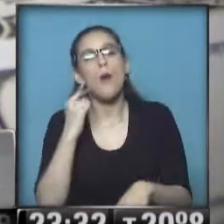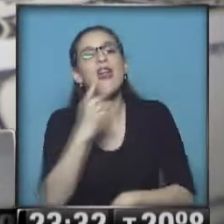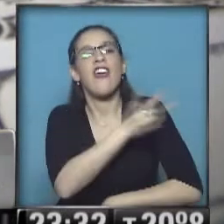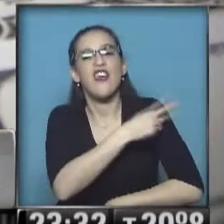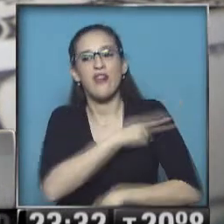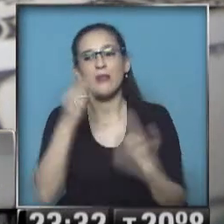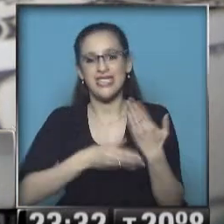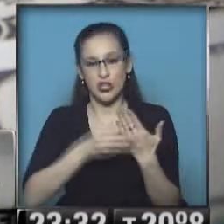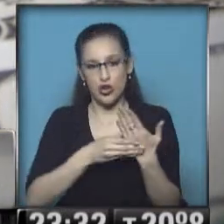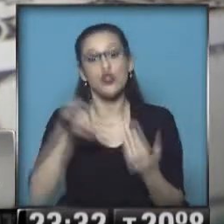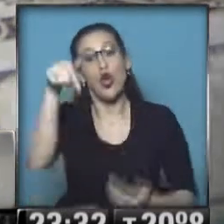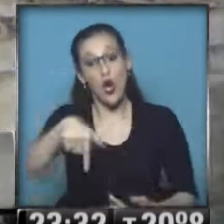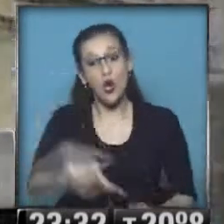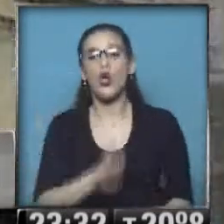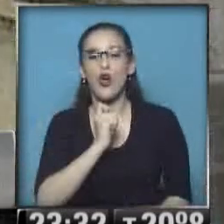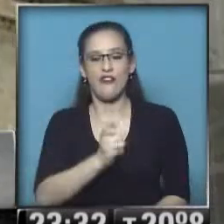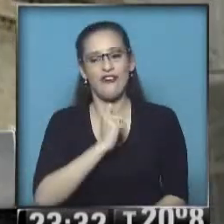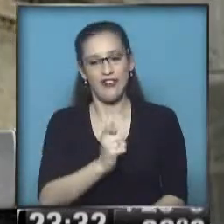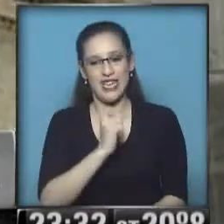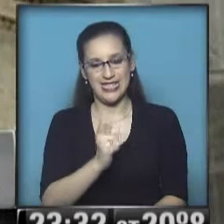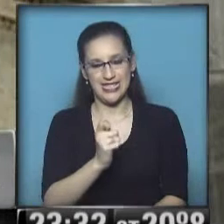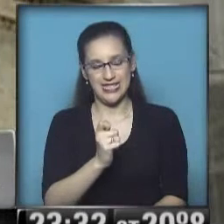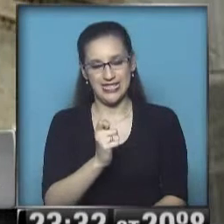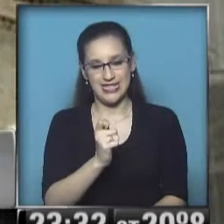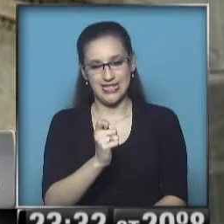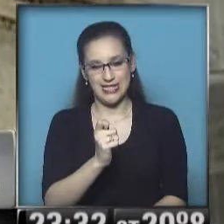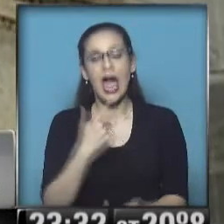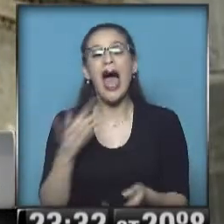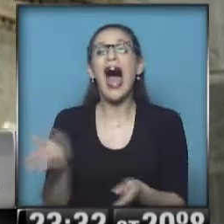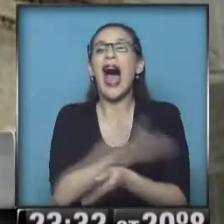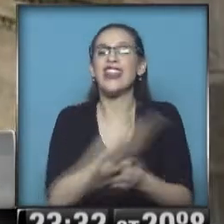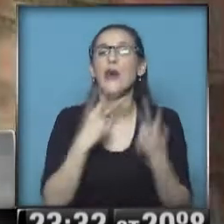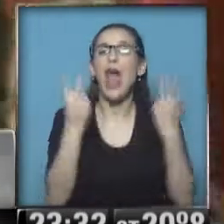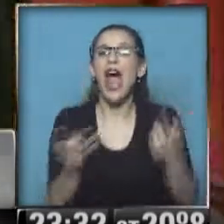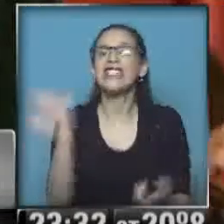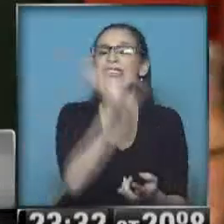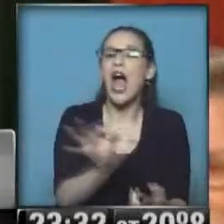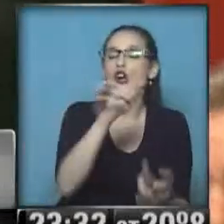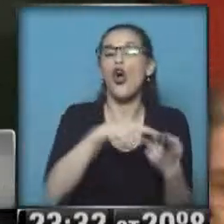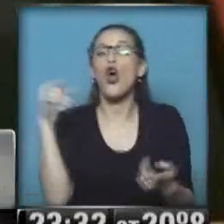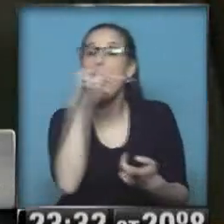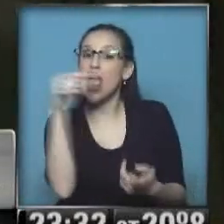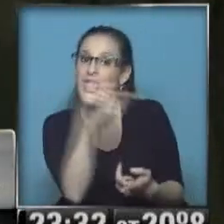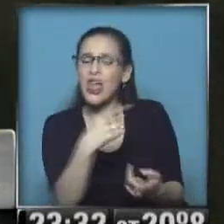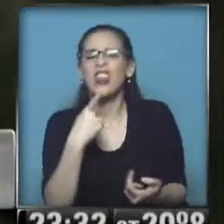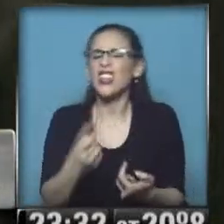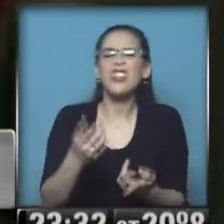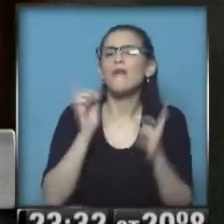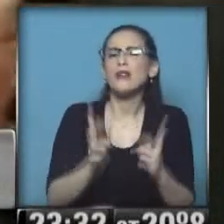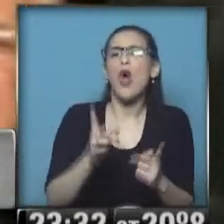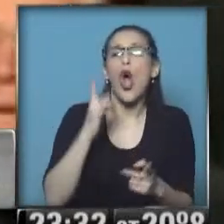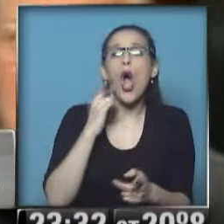su habitual conferencia de prensa, antes de partir hacia Corrientes y Chaco, las calificó de desafortunadas,